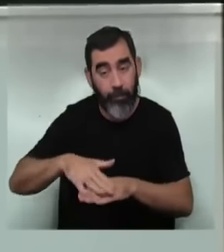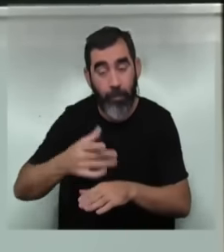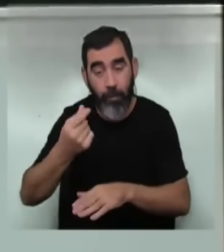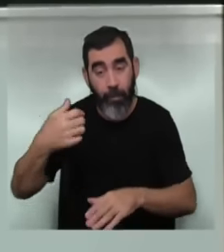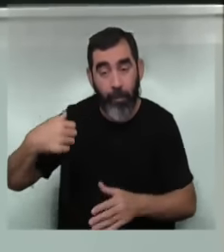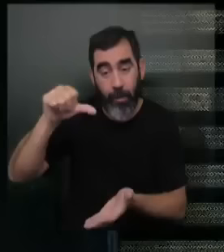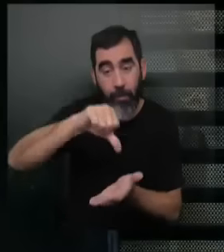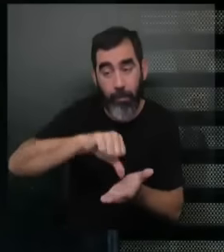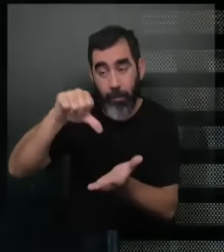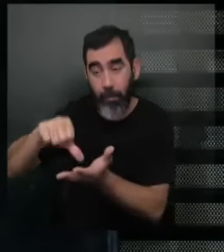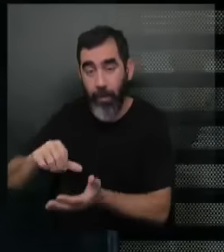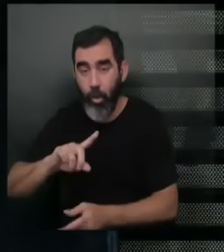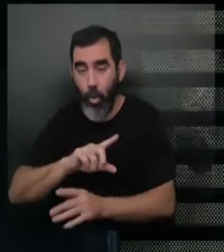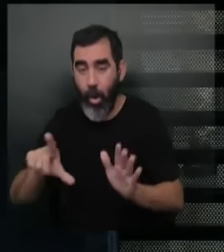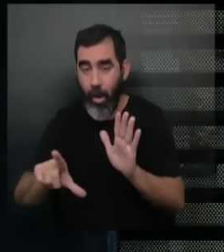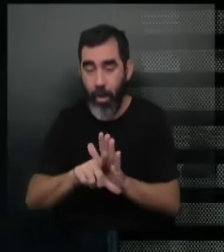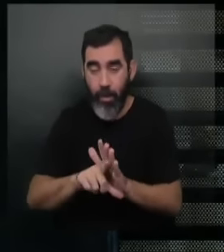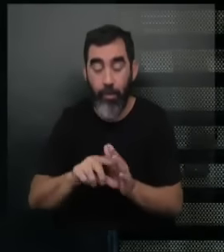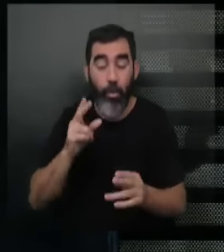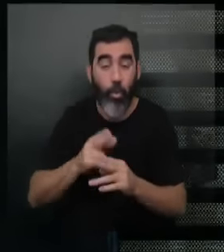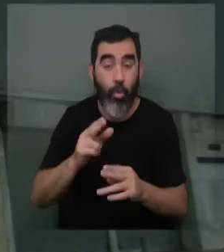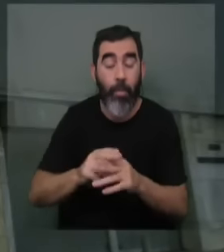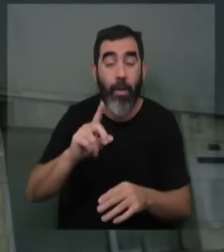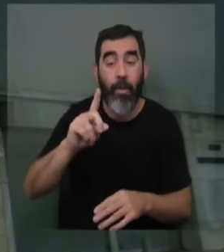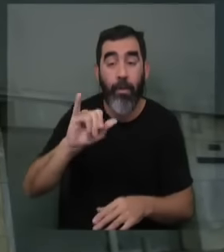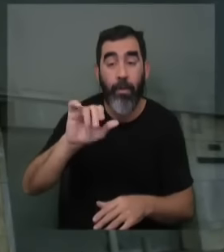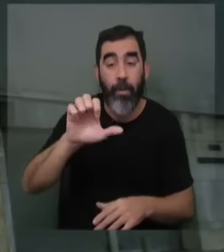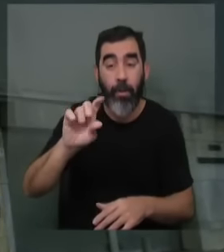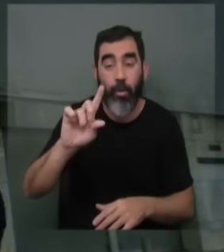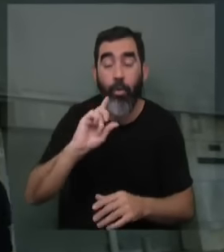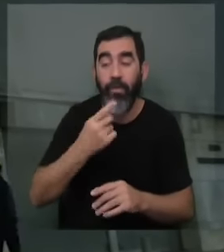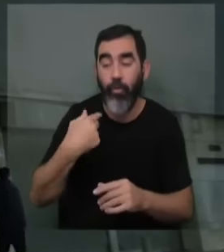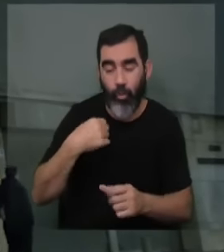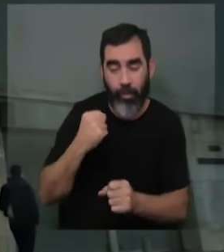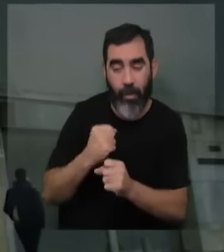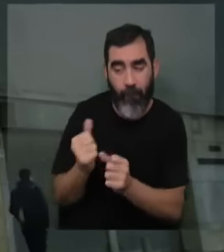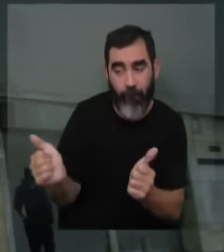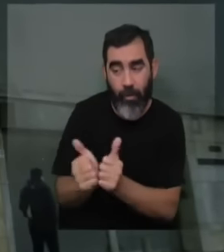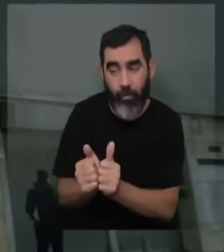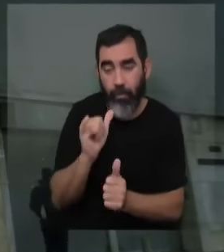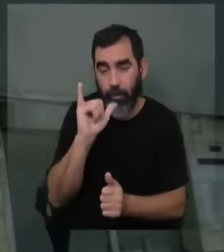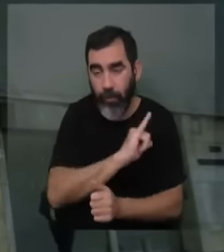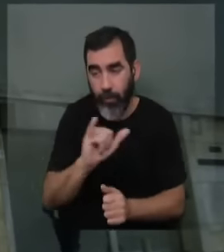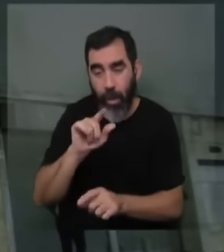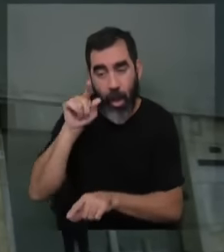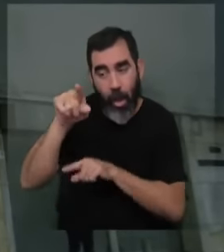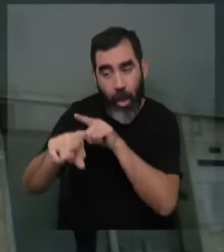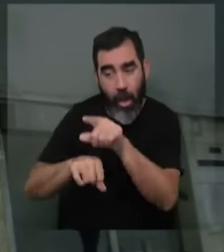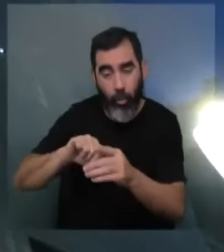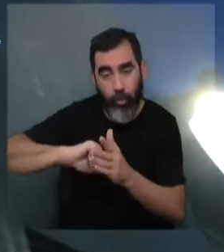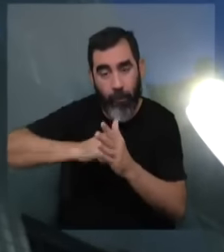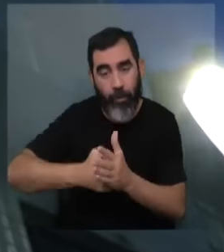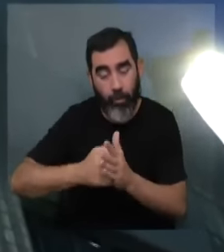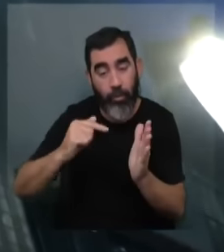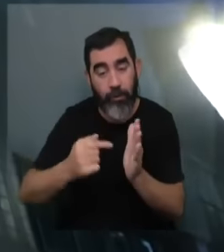dinero de un país a otro de manera ilegal de nombre Diego lenguas confesó su trabajo con la ex gerenta y luego de ser denunciado acusó al Ban heritage y al Banco